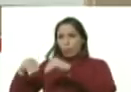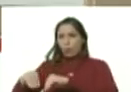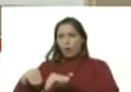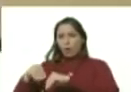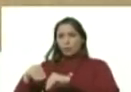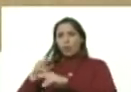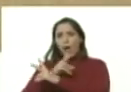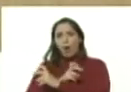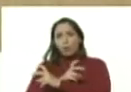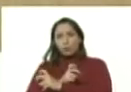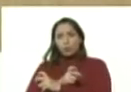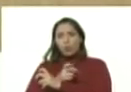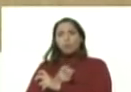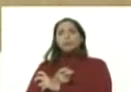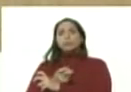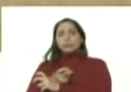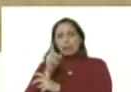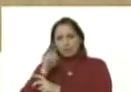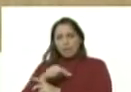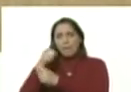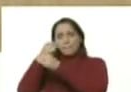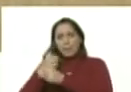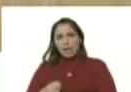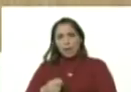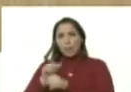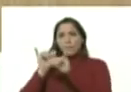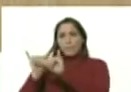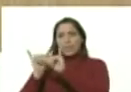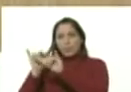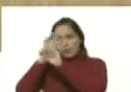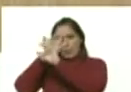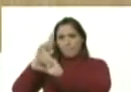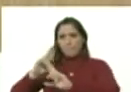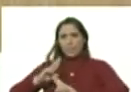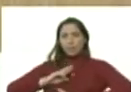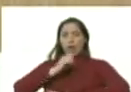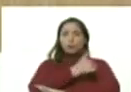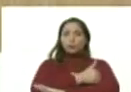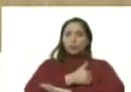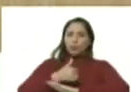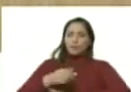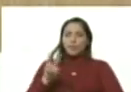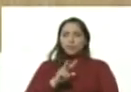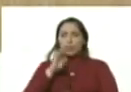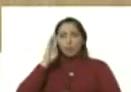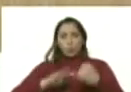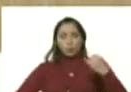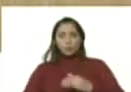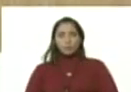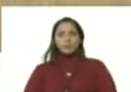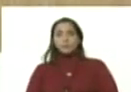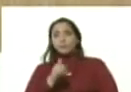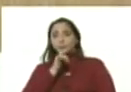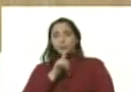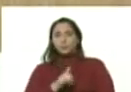Diplomáticas, esperamos el mismo respeto hacia las autoridades venezolanas. Y por último, quería dar una